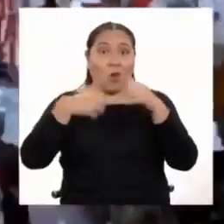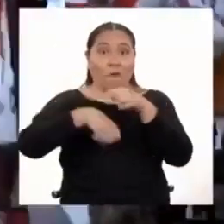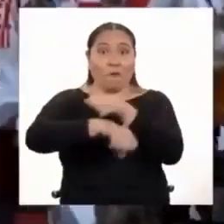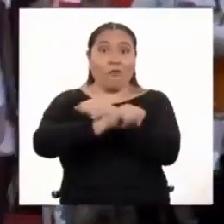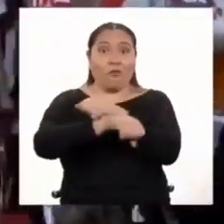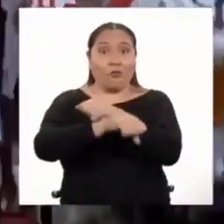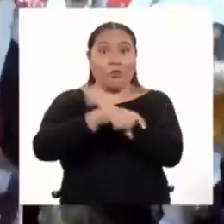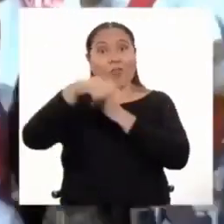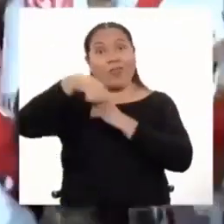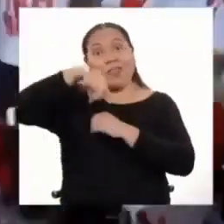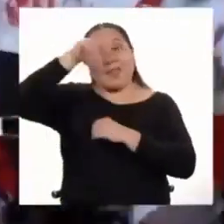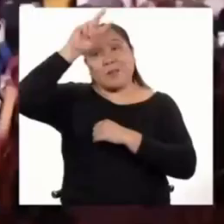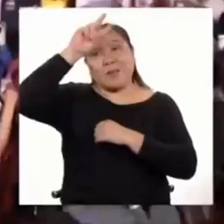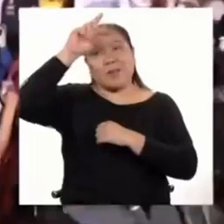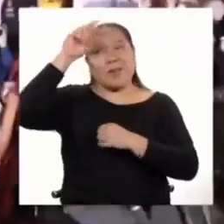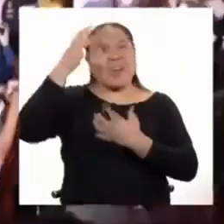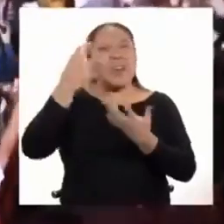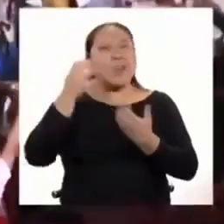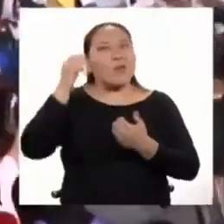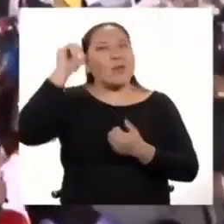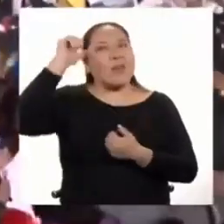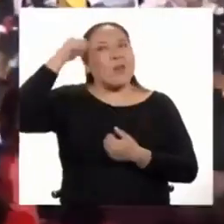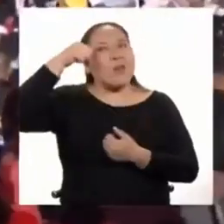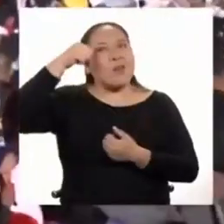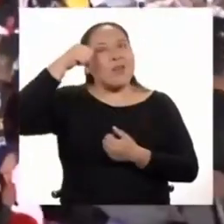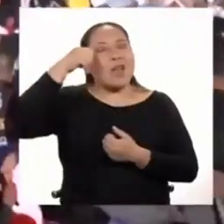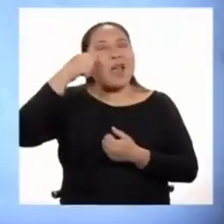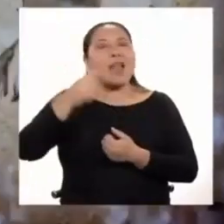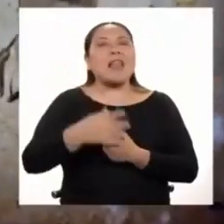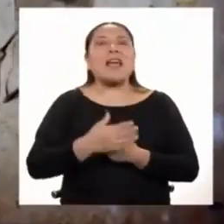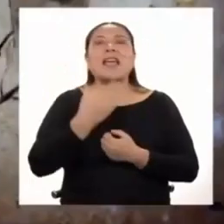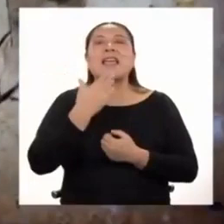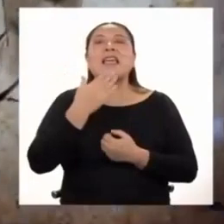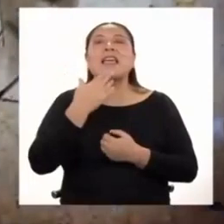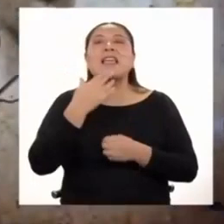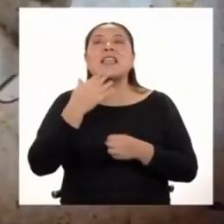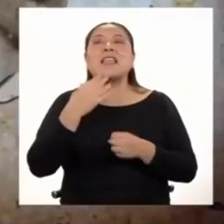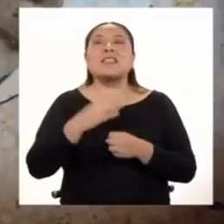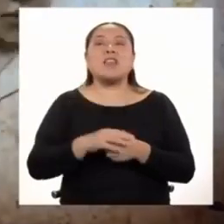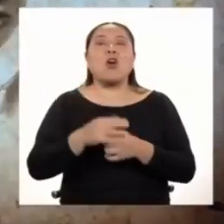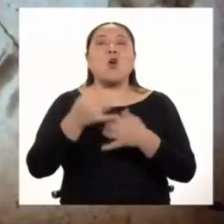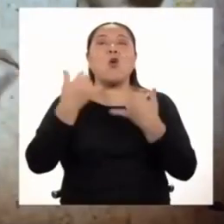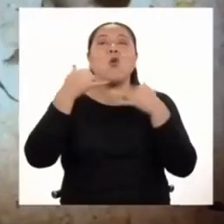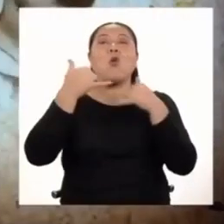hemos querido recordar a las leyendas de nuestro balompié.